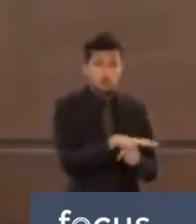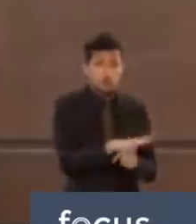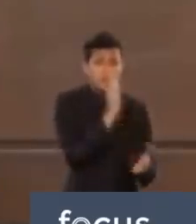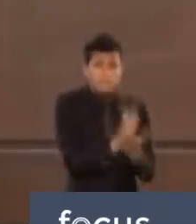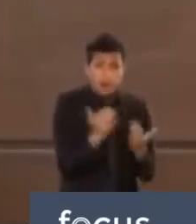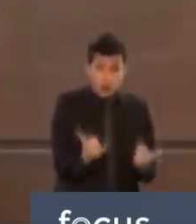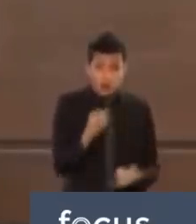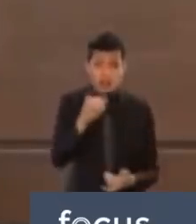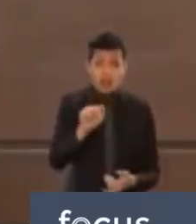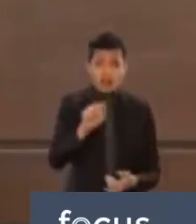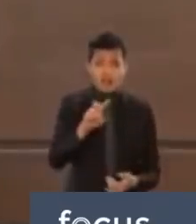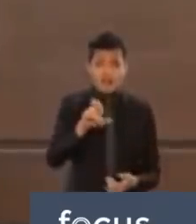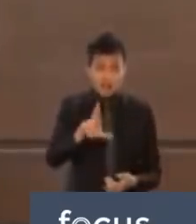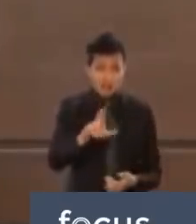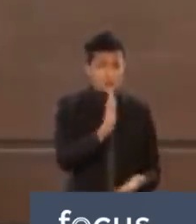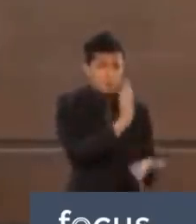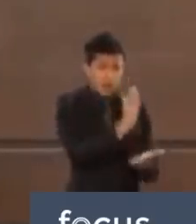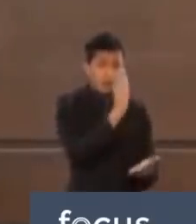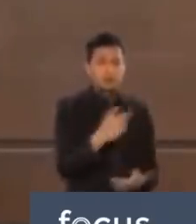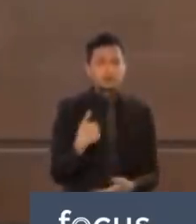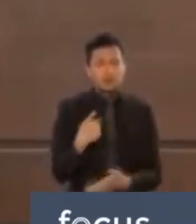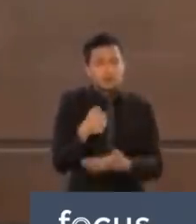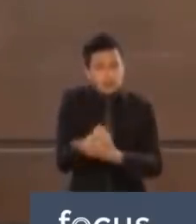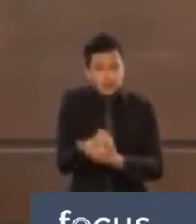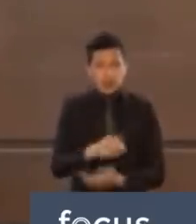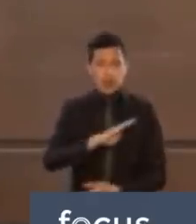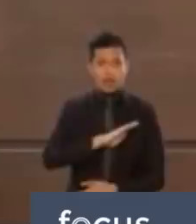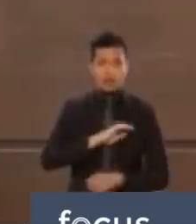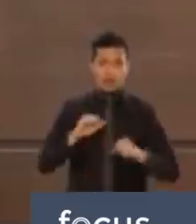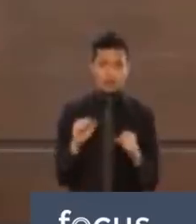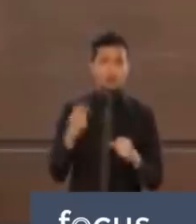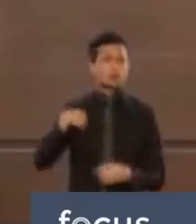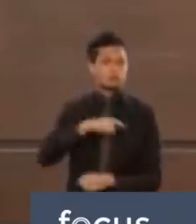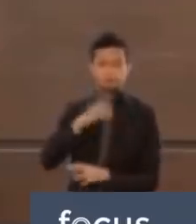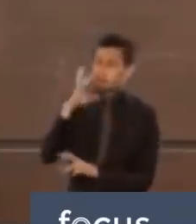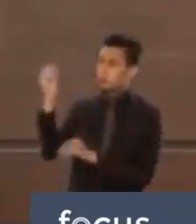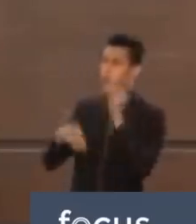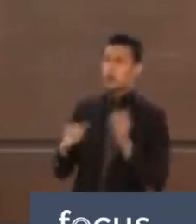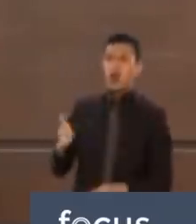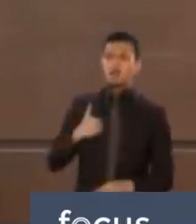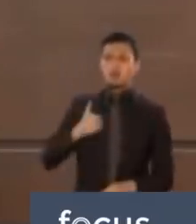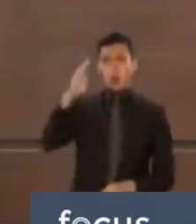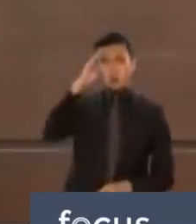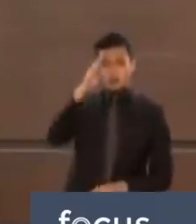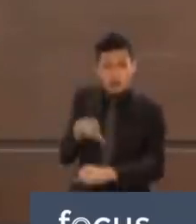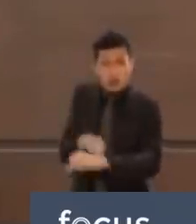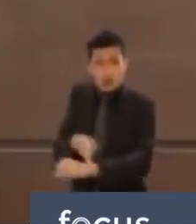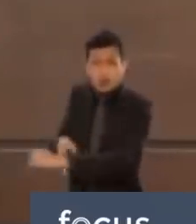Javier, que una vez más, insisto, desde la Alcaldía de Bogotá rechazamos ese caso de abuso policial,